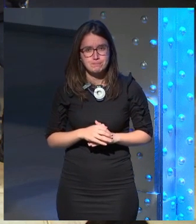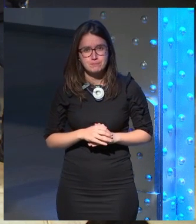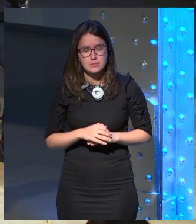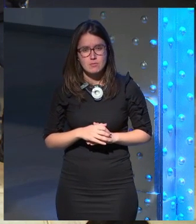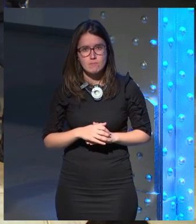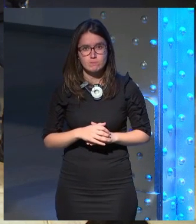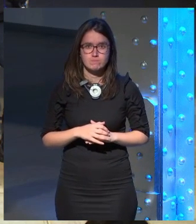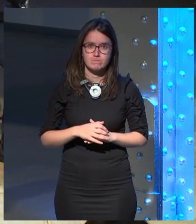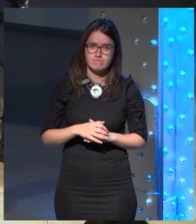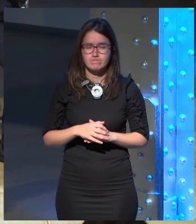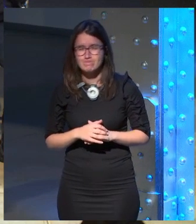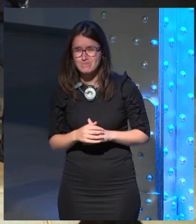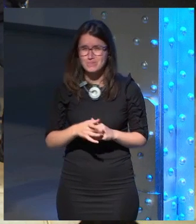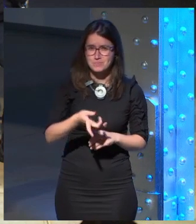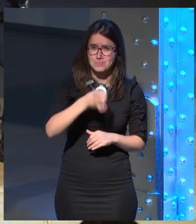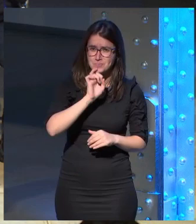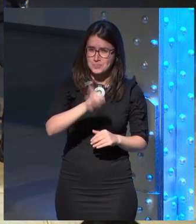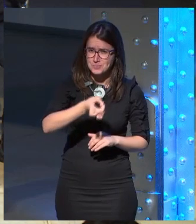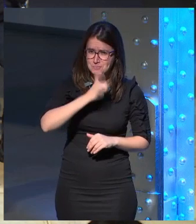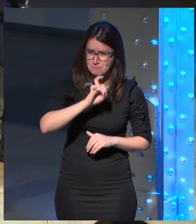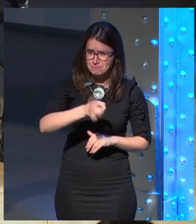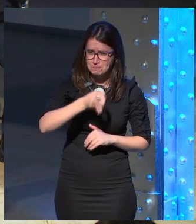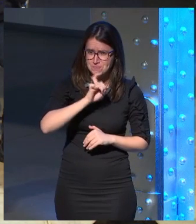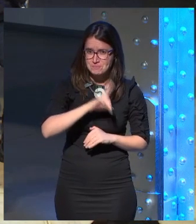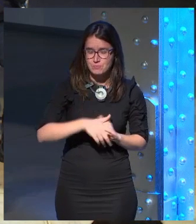Wow. Está difícil, ¿eh?